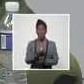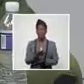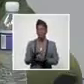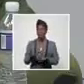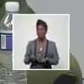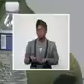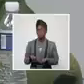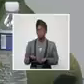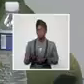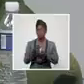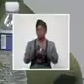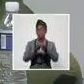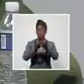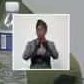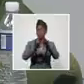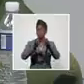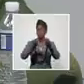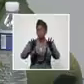y la han divulgado.